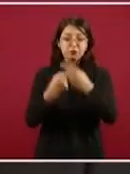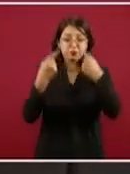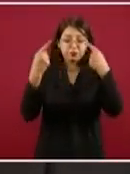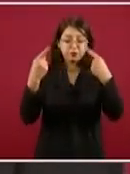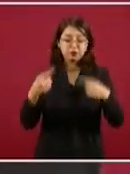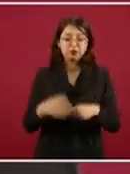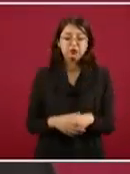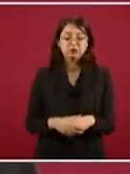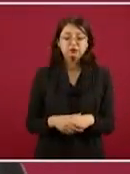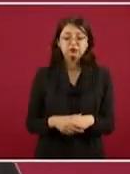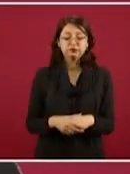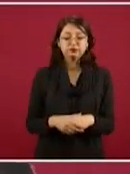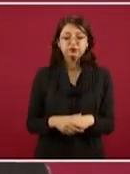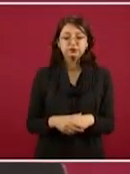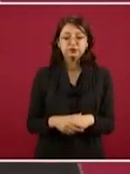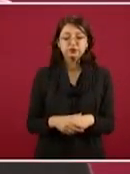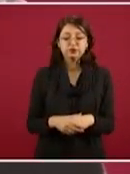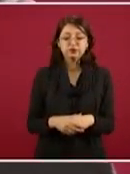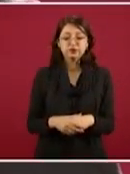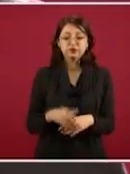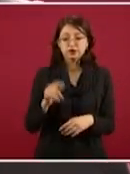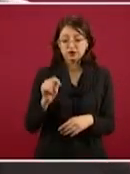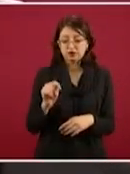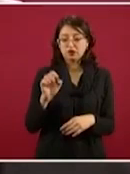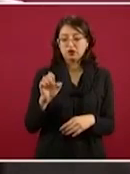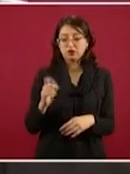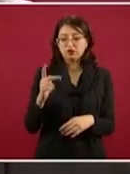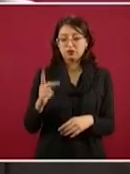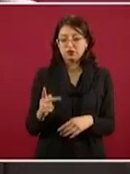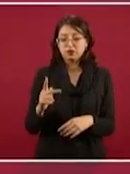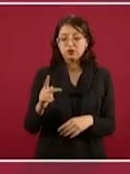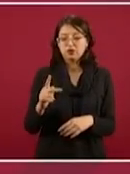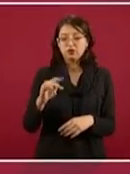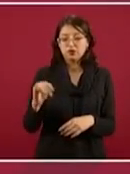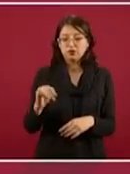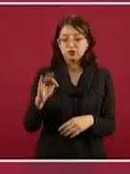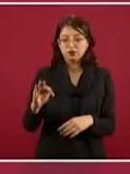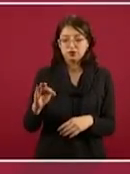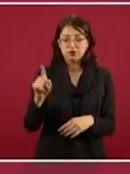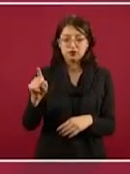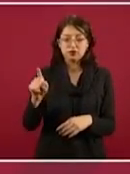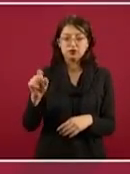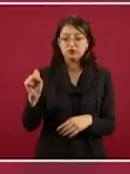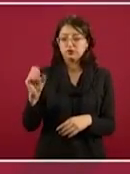el Tribunal Electoral, a petición de la Suprema Corte.